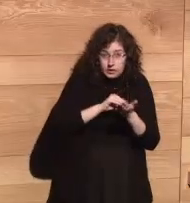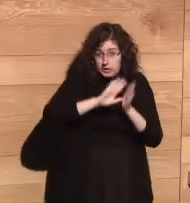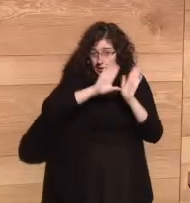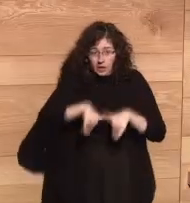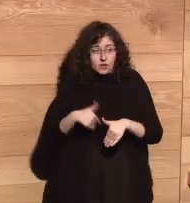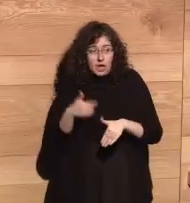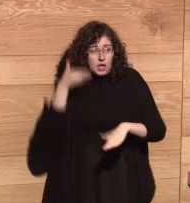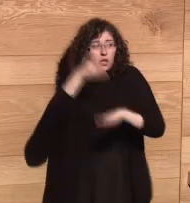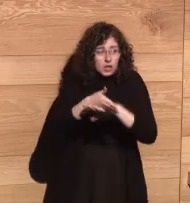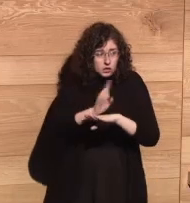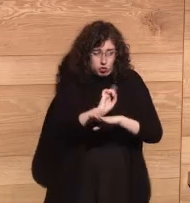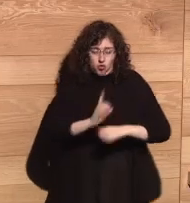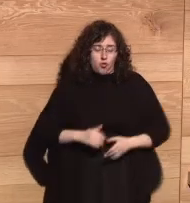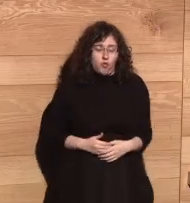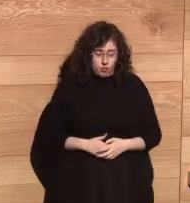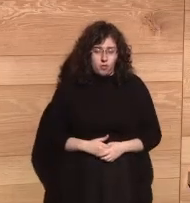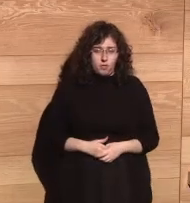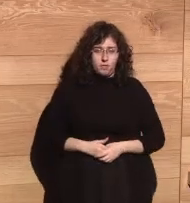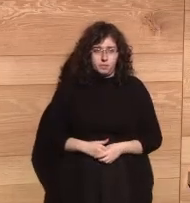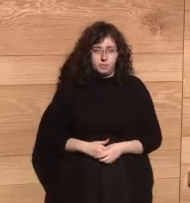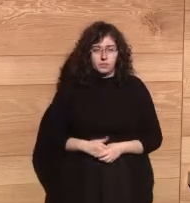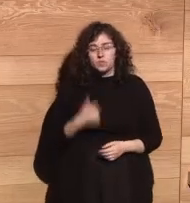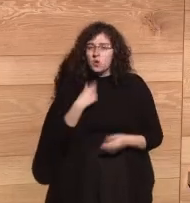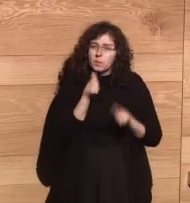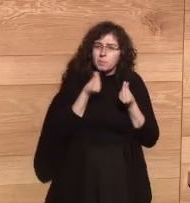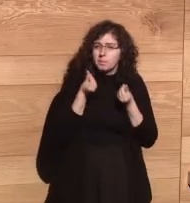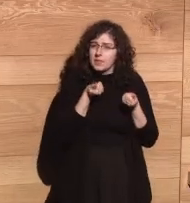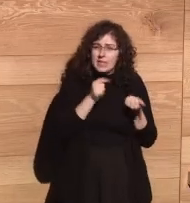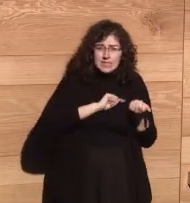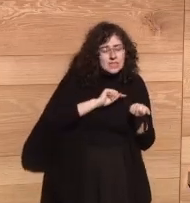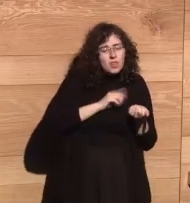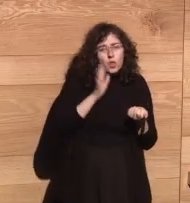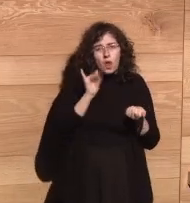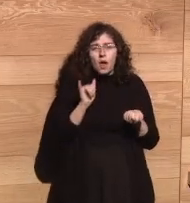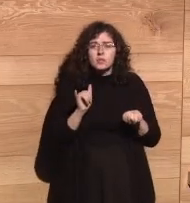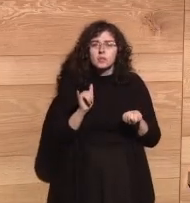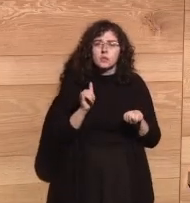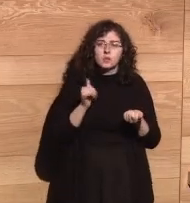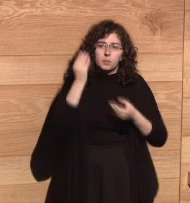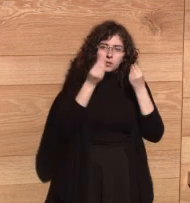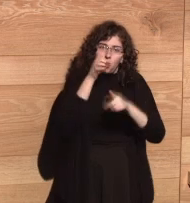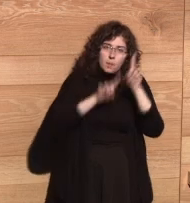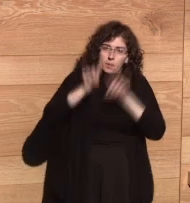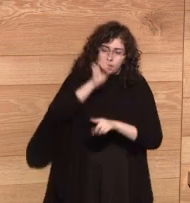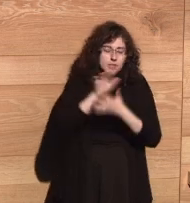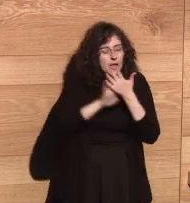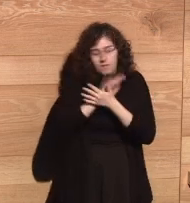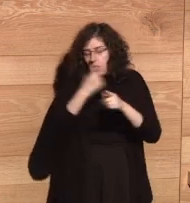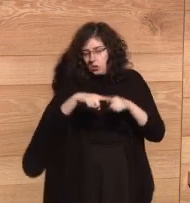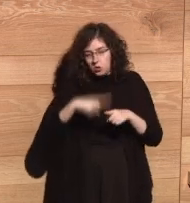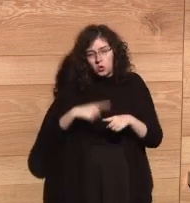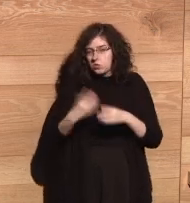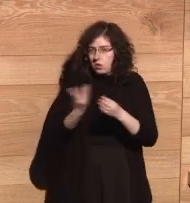mandaban. Y yo la sensación que tengo al final es que el problema, bueno, se habla de muchas cosas, se